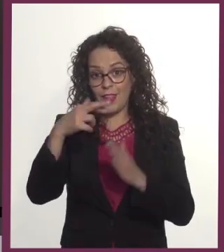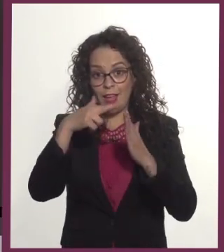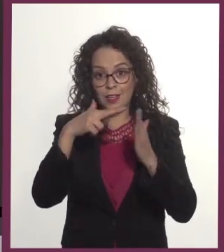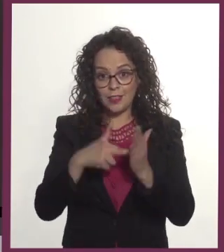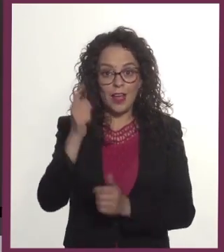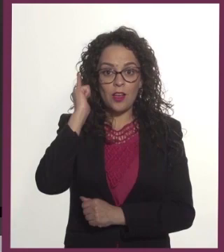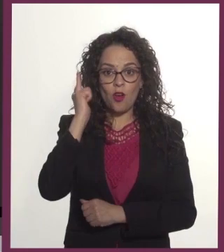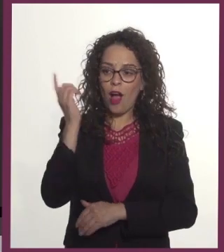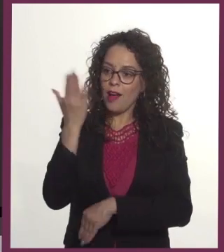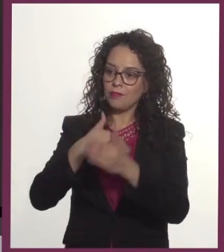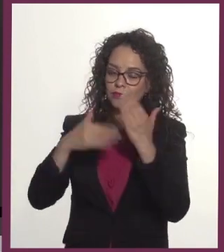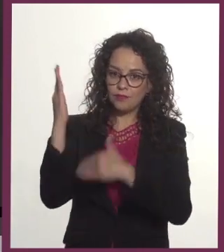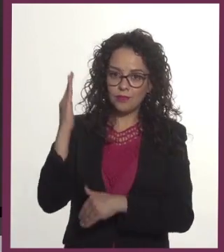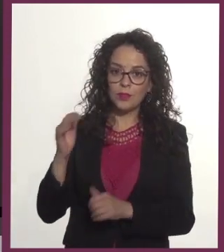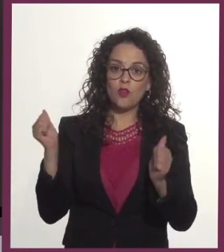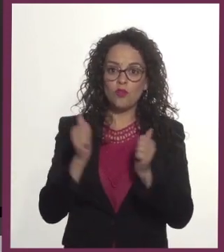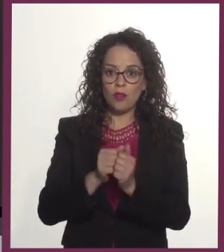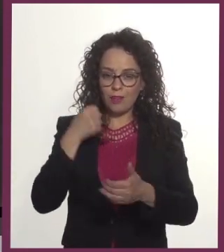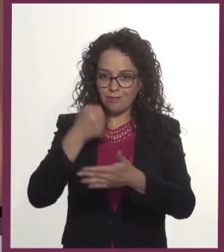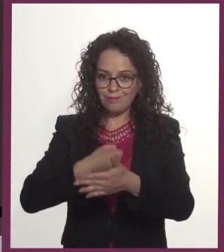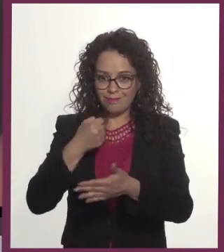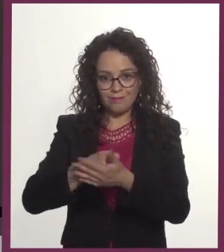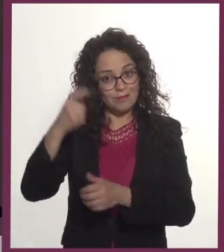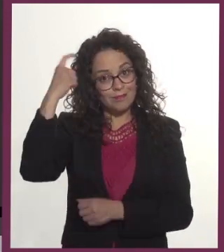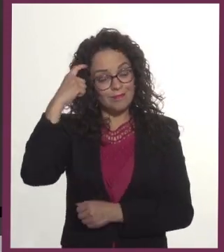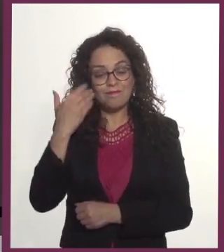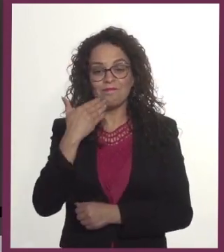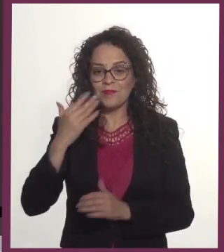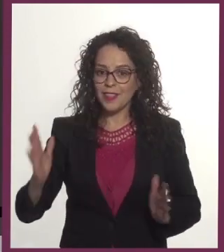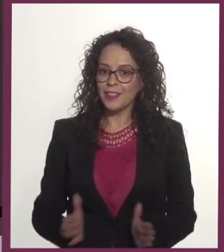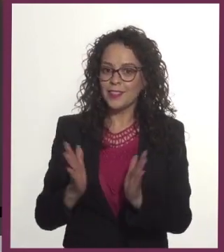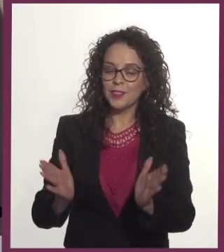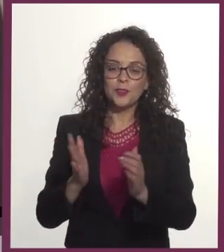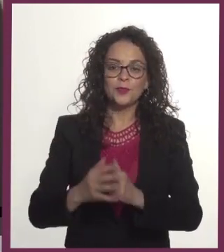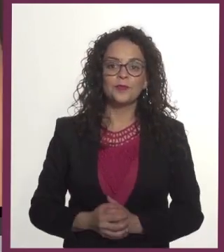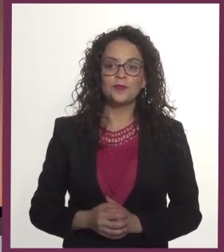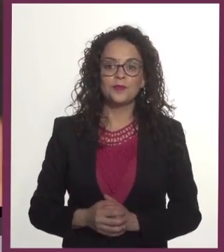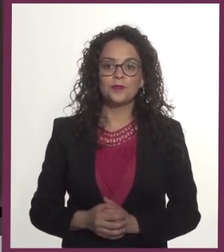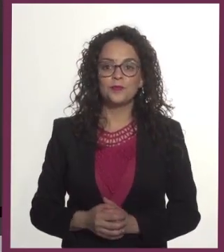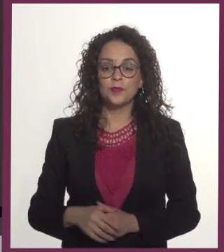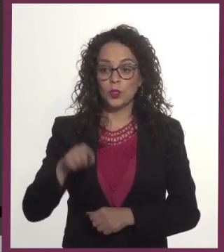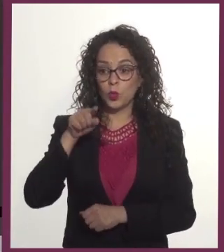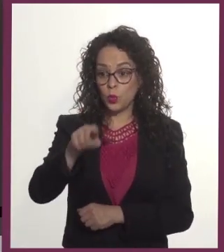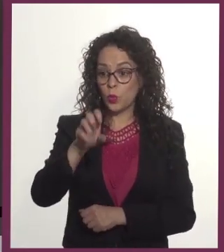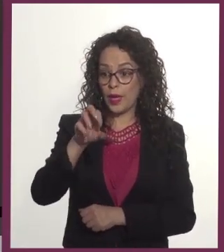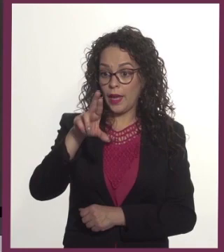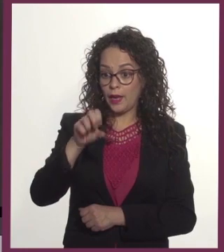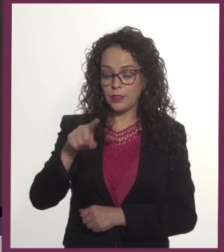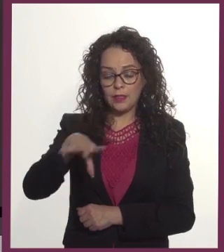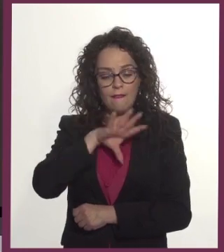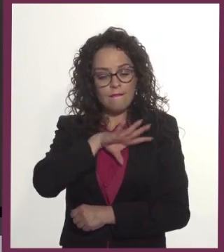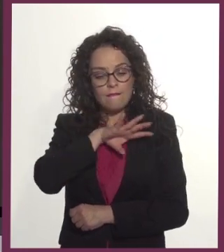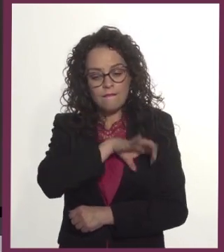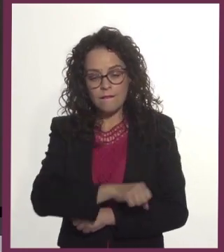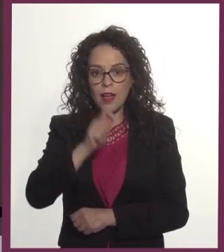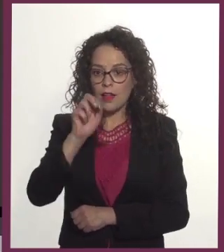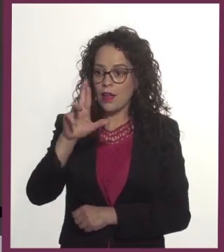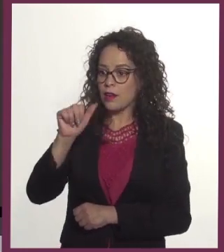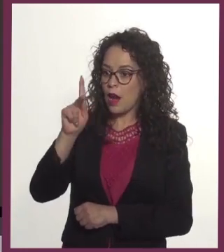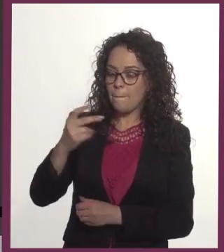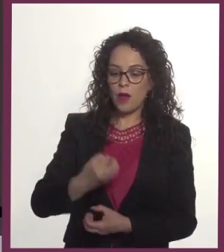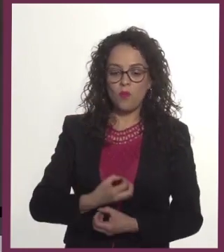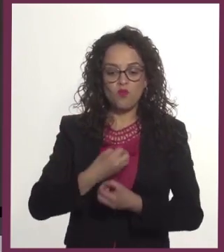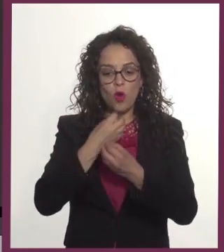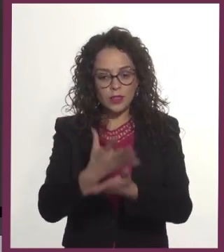que con que hagas 3 de estos patrones de 4 versos, ya estás dentro del concurso, ¿vale? Sigan las reglas, les deseo mucho éxito.